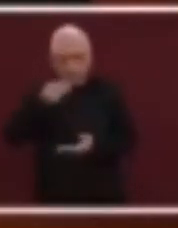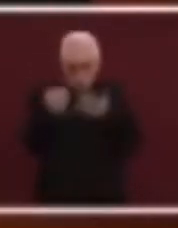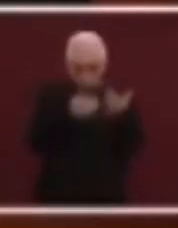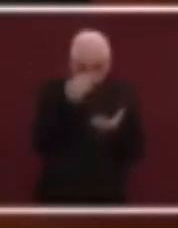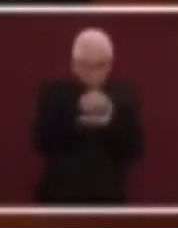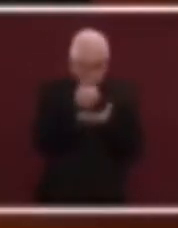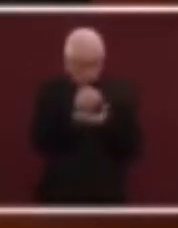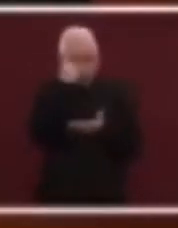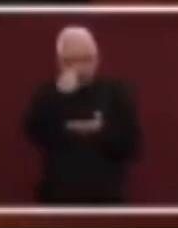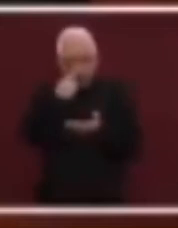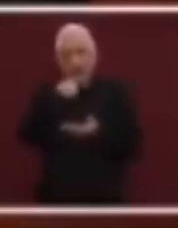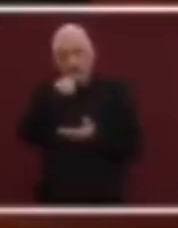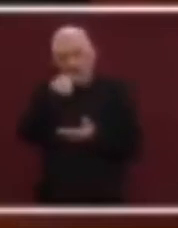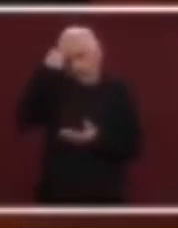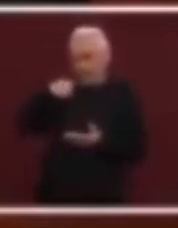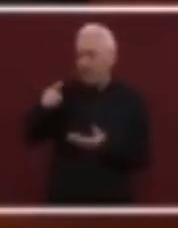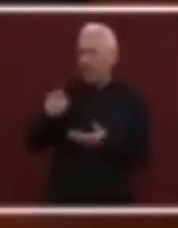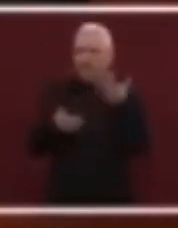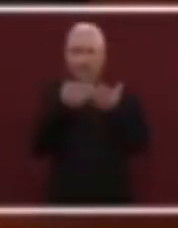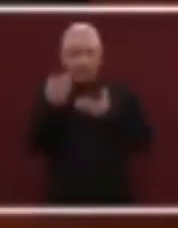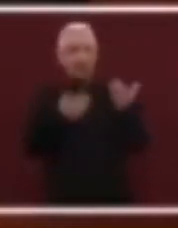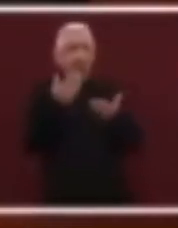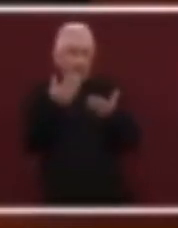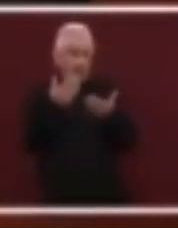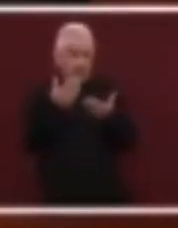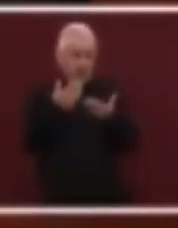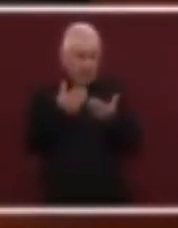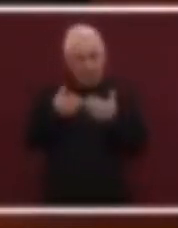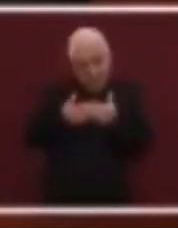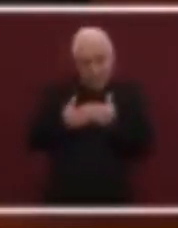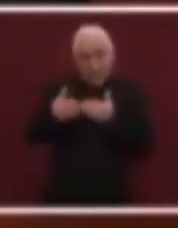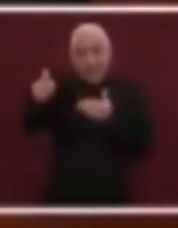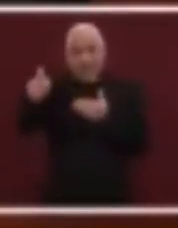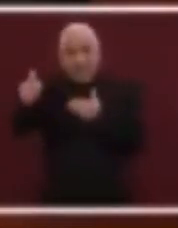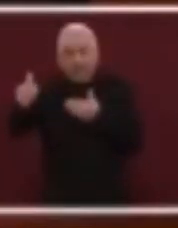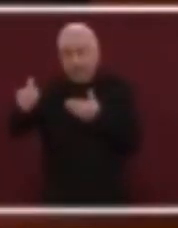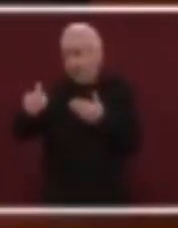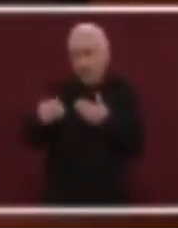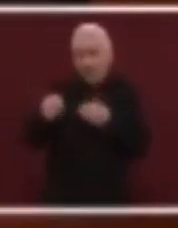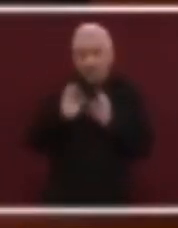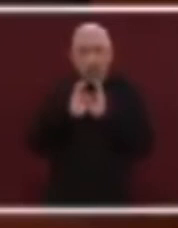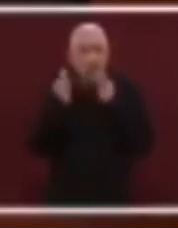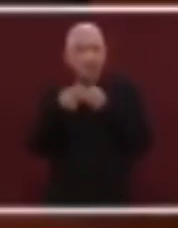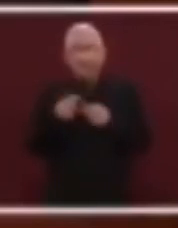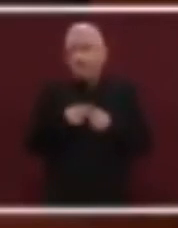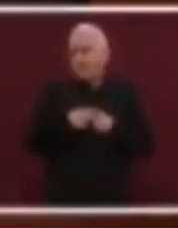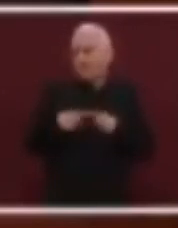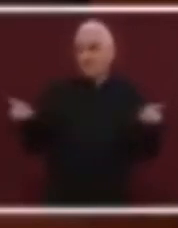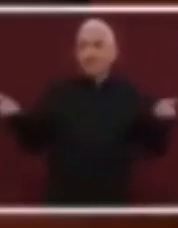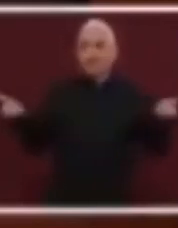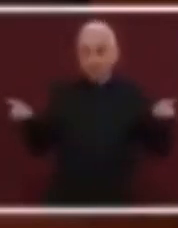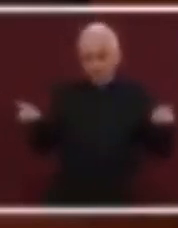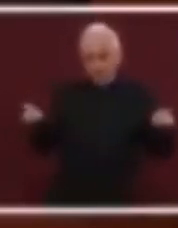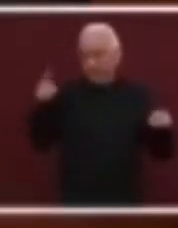Entonces, hoy estamos en un momento distinto de crisis. Por lo tanto, la solidaridad, vuelvo a esta palabra tan